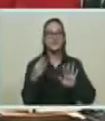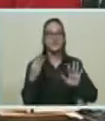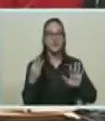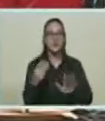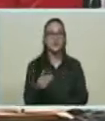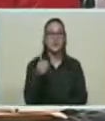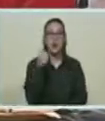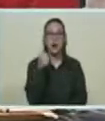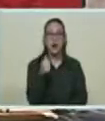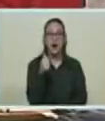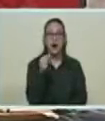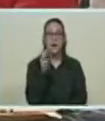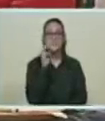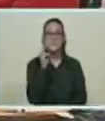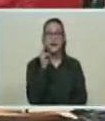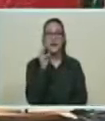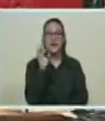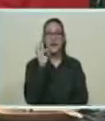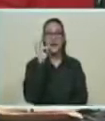2018. APF